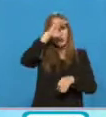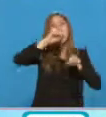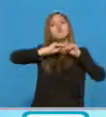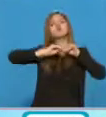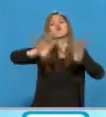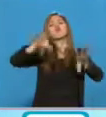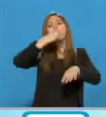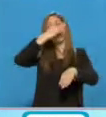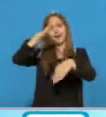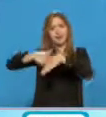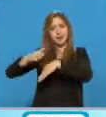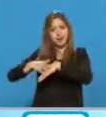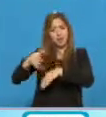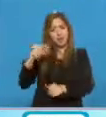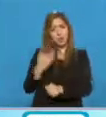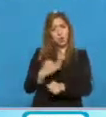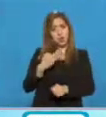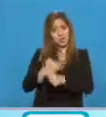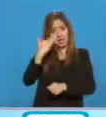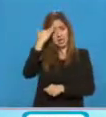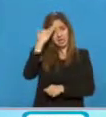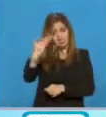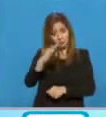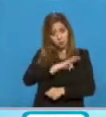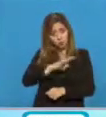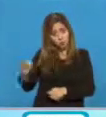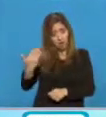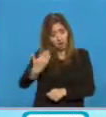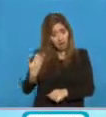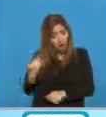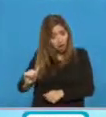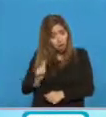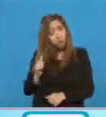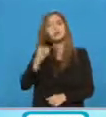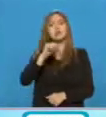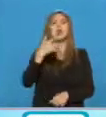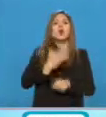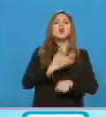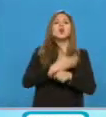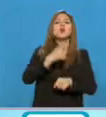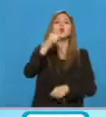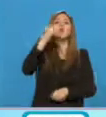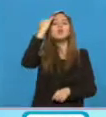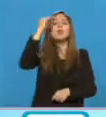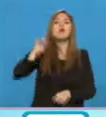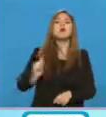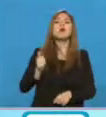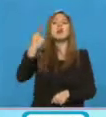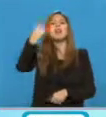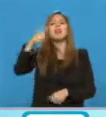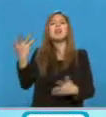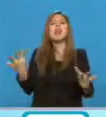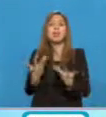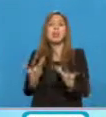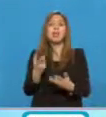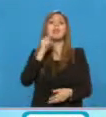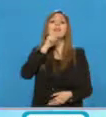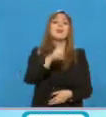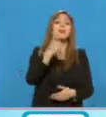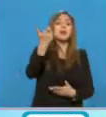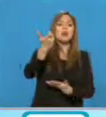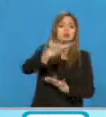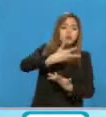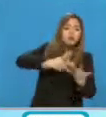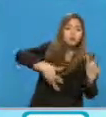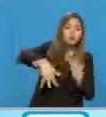Entonces Y ahí estamos se a tiempo, inscriban. ¿verdad? Están a tiempo de saber qué quieren hacer. Oye, y fomentan algo muy bueno que es la economía creativa.